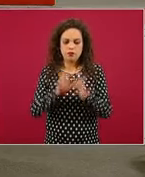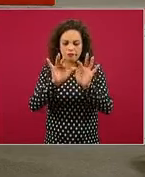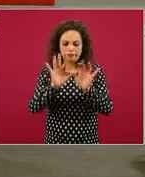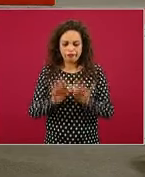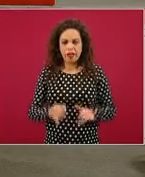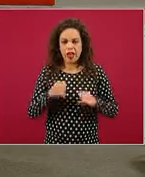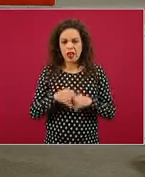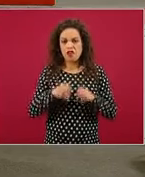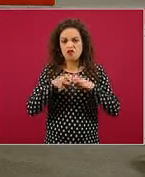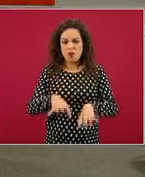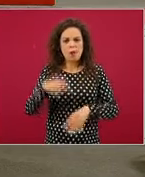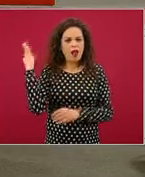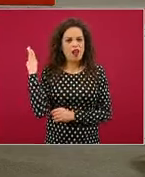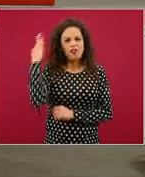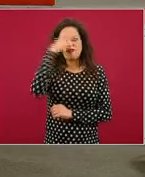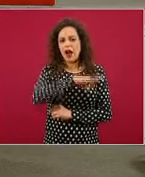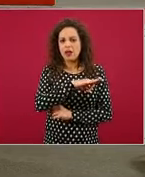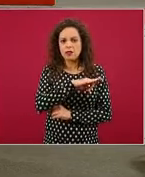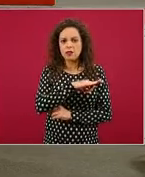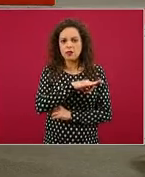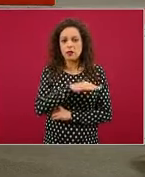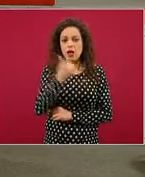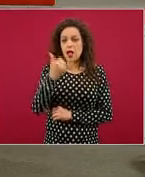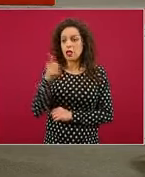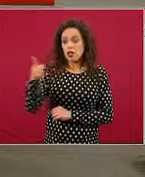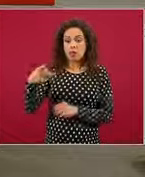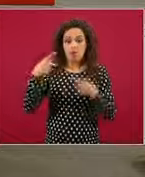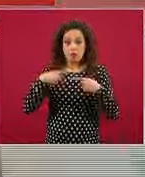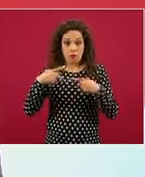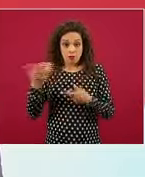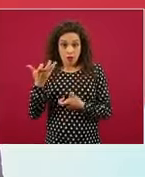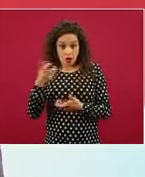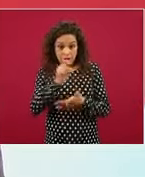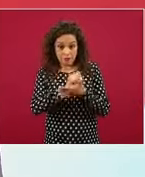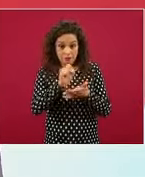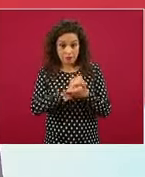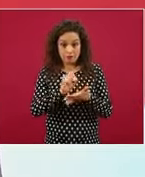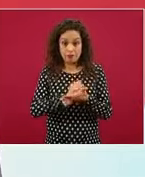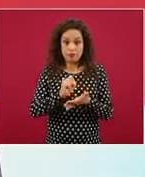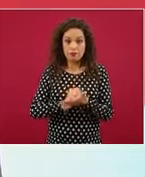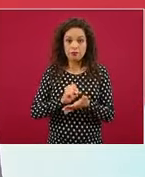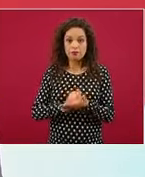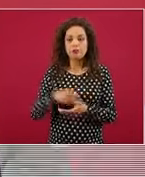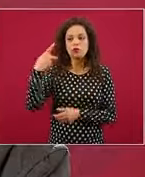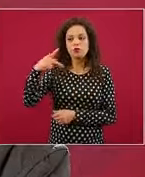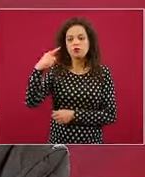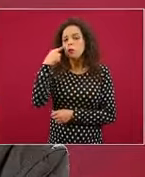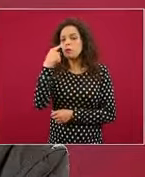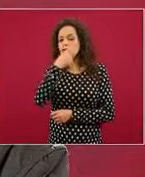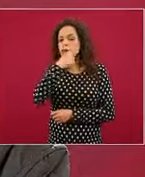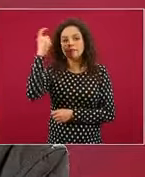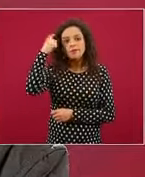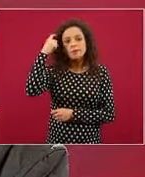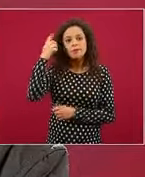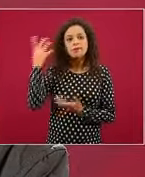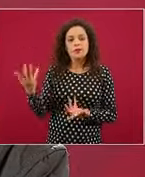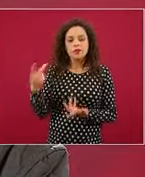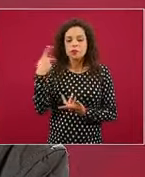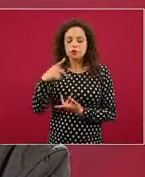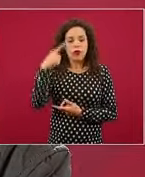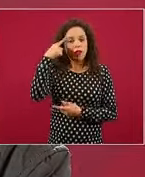que el autor principal tenía múltiples conflictos de interés que le llevaban a desacreditar la vacuna contra el